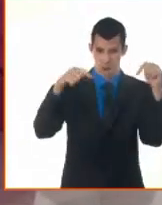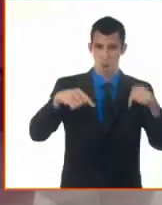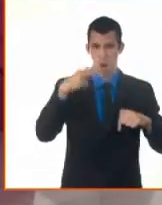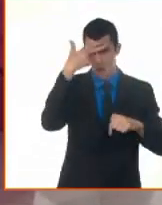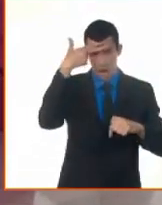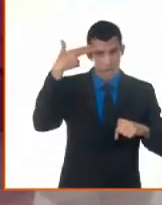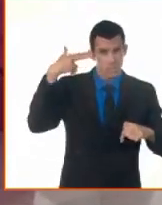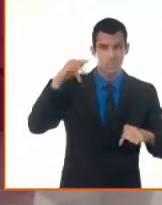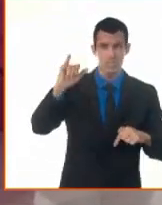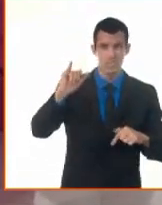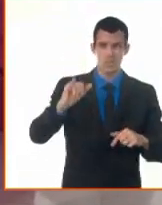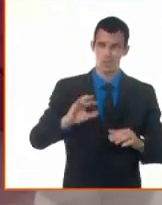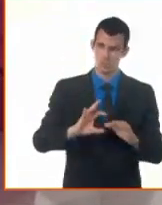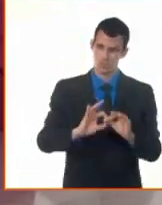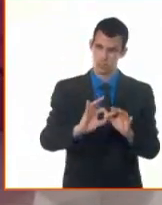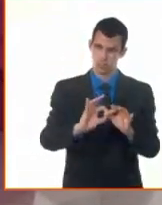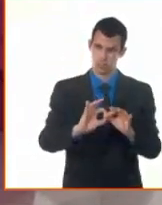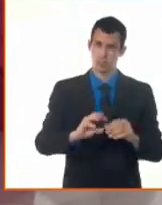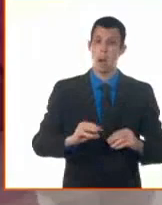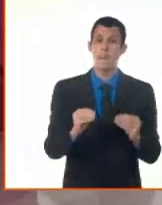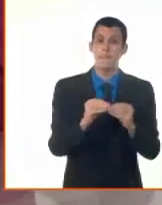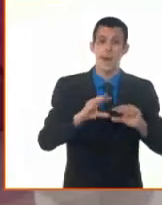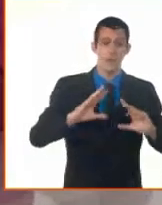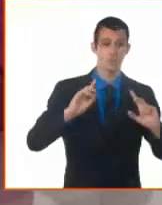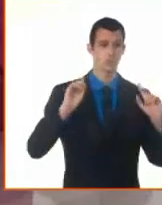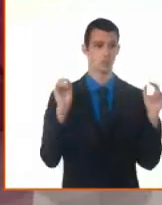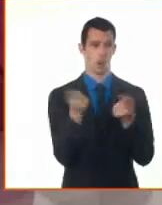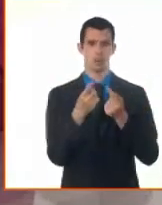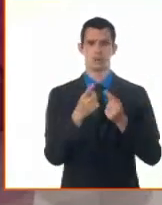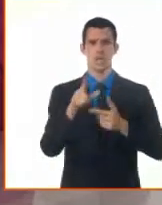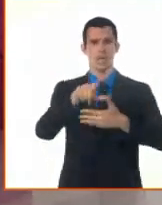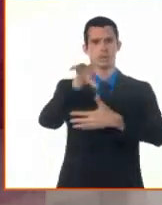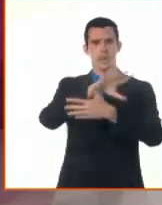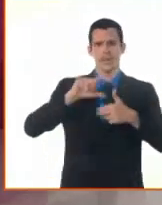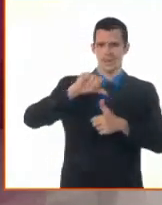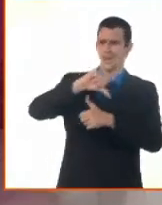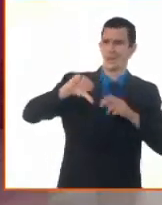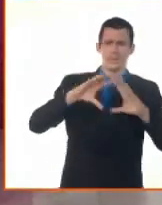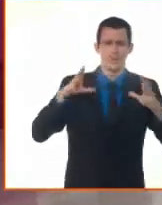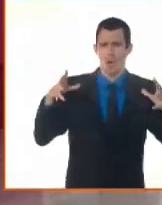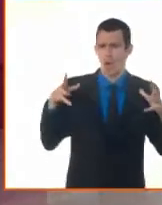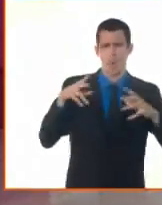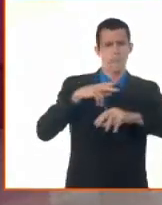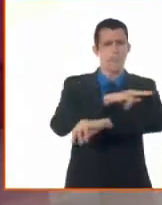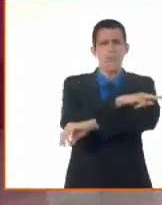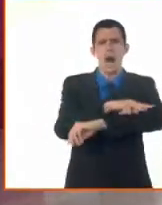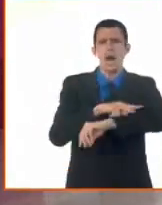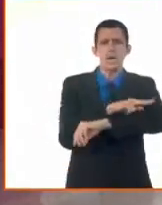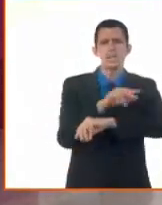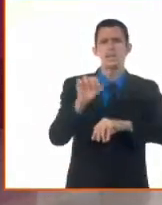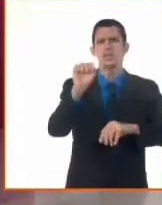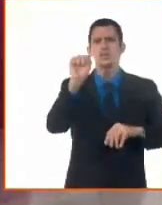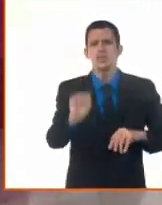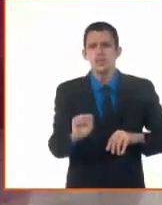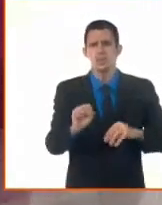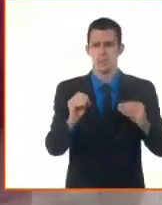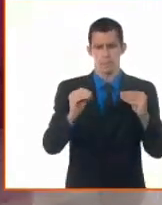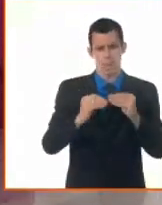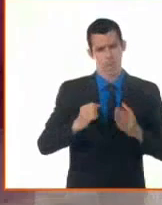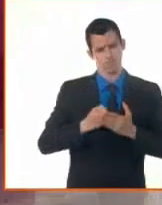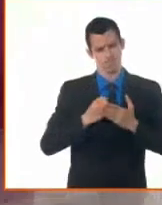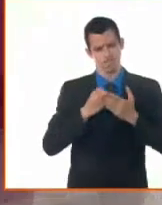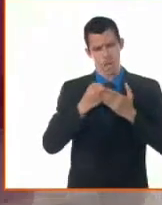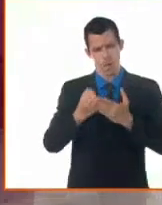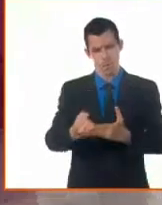su solución porque sin dudas repercute también en la región y en países como República Dominicana y